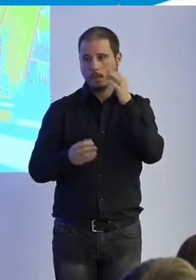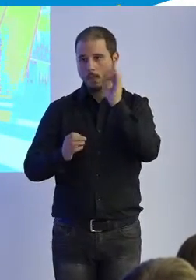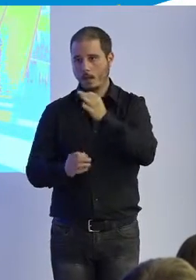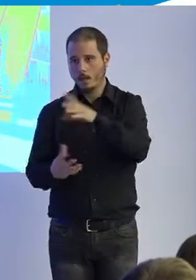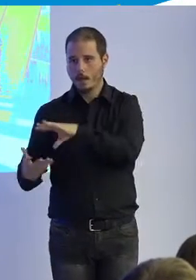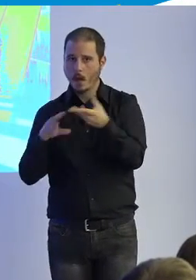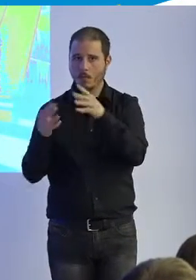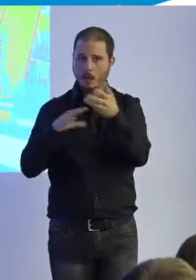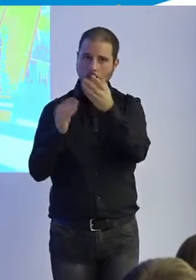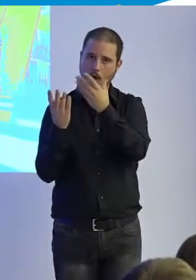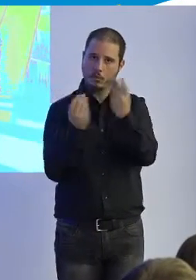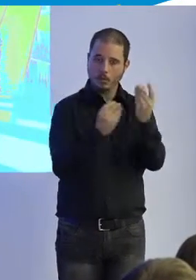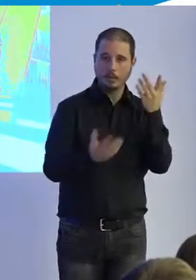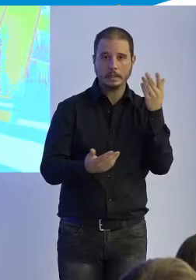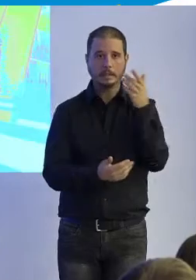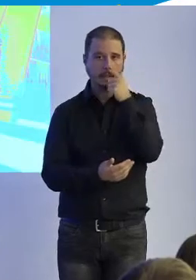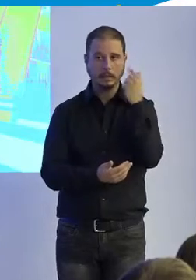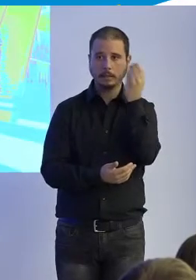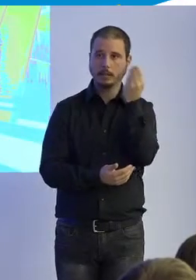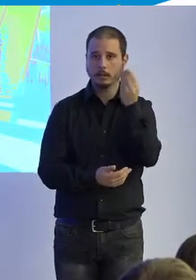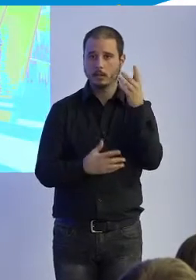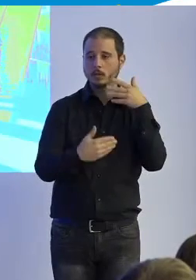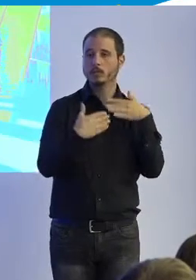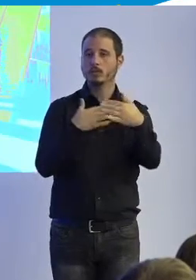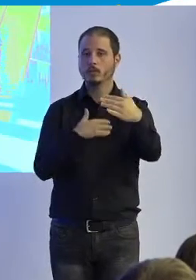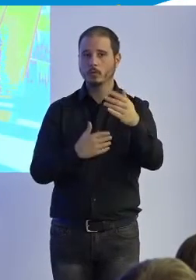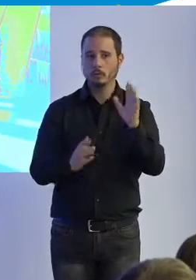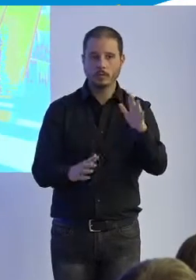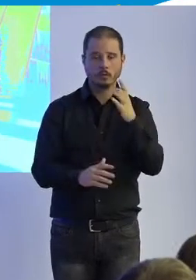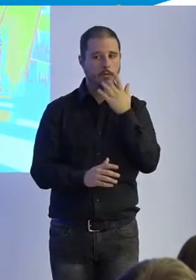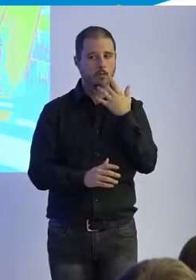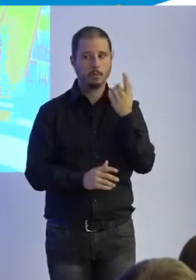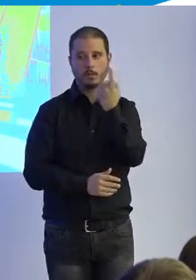que parece que es el futuro, pero hasta que la gente no lo haga suyo,